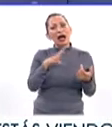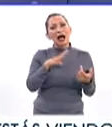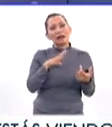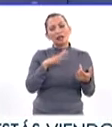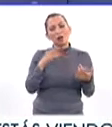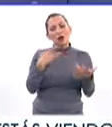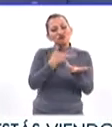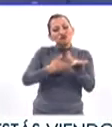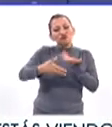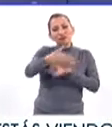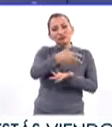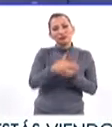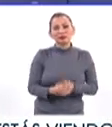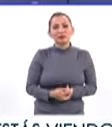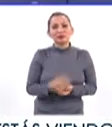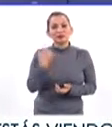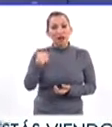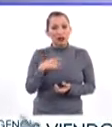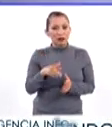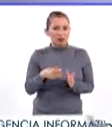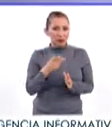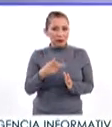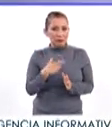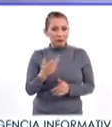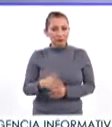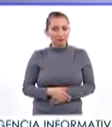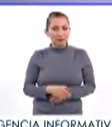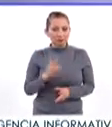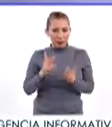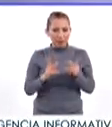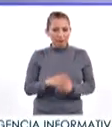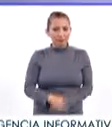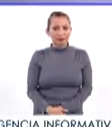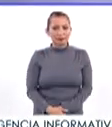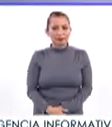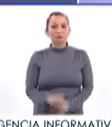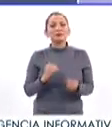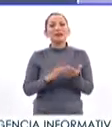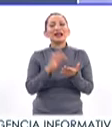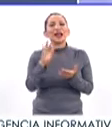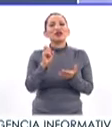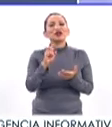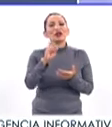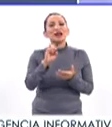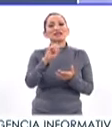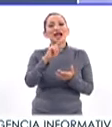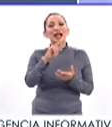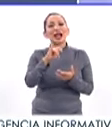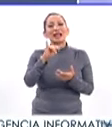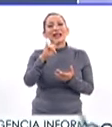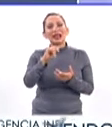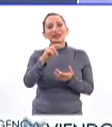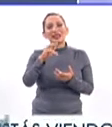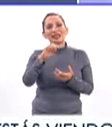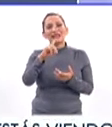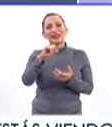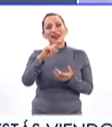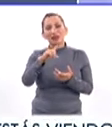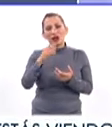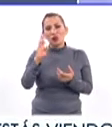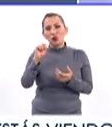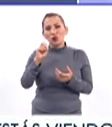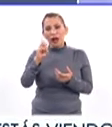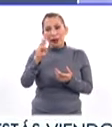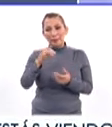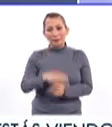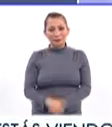digamos, esta integración. Pues para otra ocasión ya hablaremos de lo esas platicamos. alternativas. Muchísimas gracias, doctora Sara Gracias, Lilia gracias, de la doctora. Trinidad Mora de la